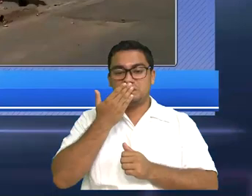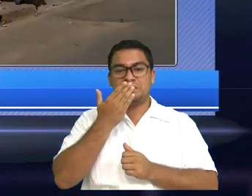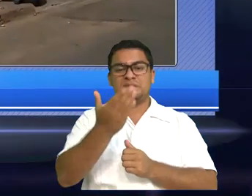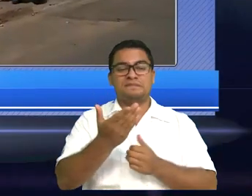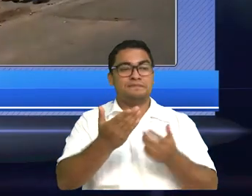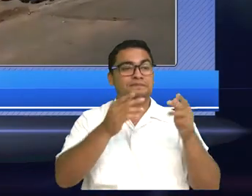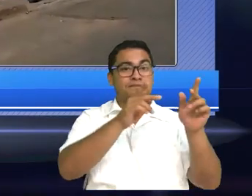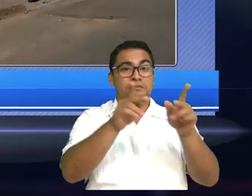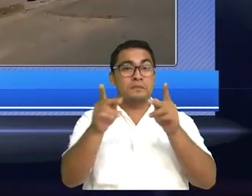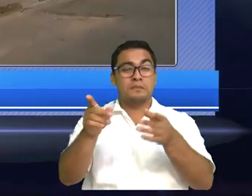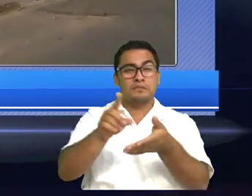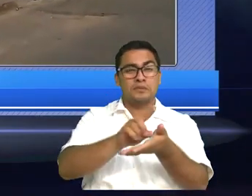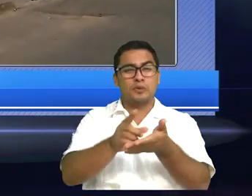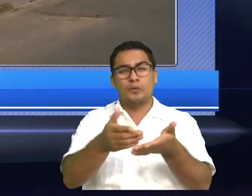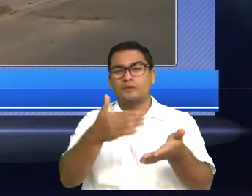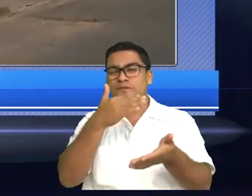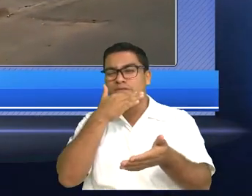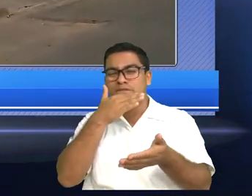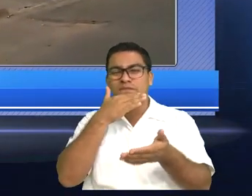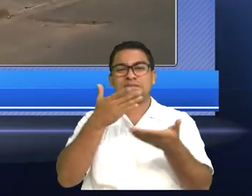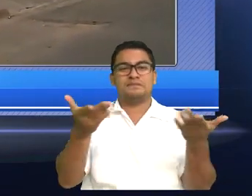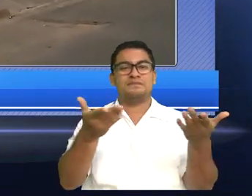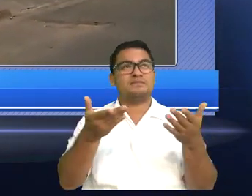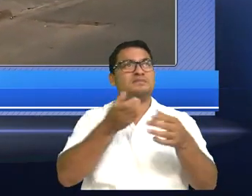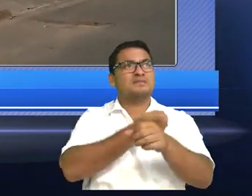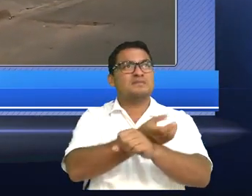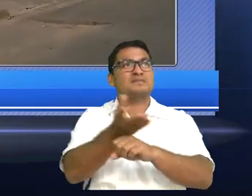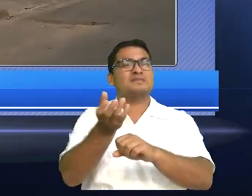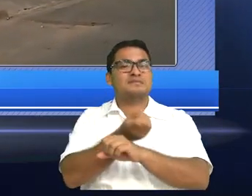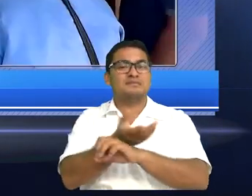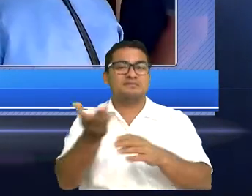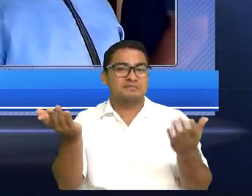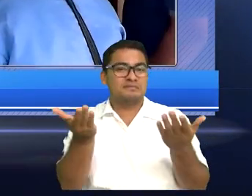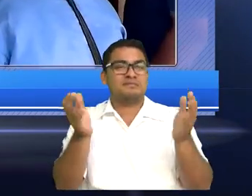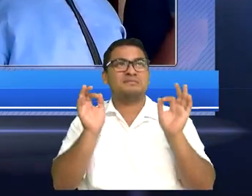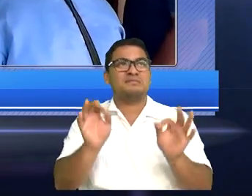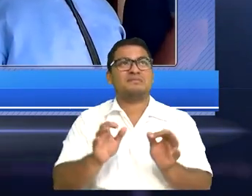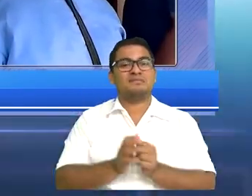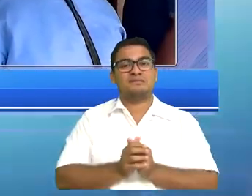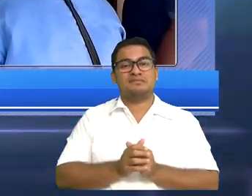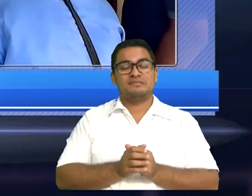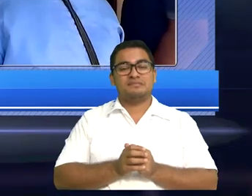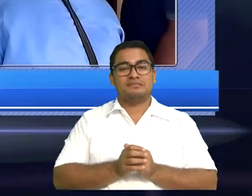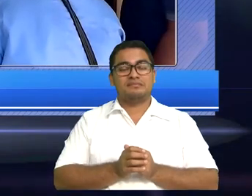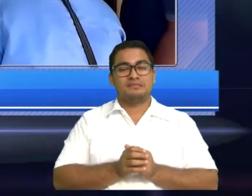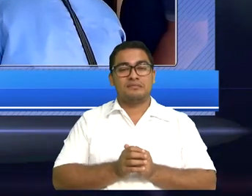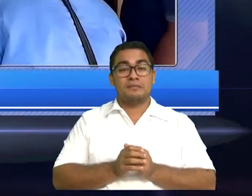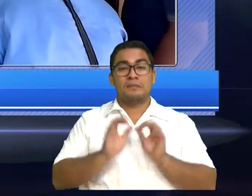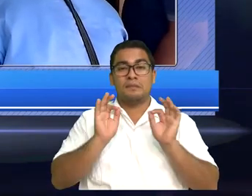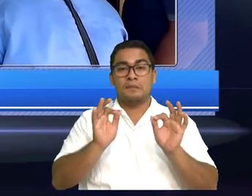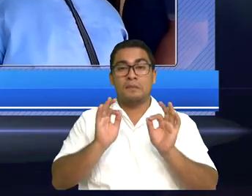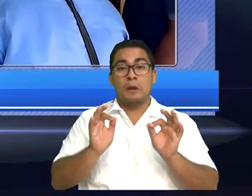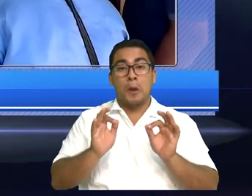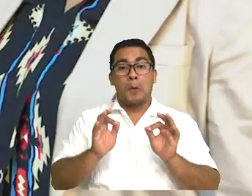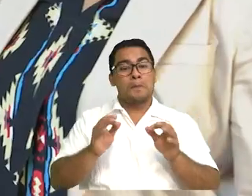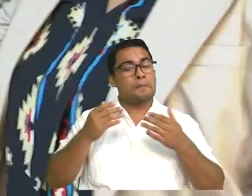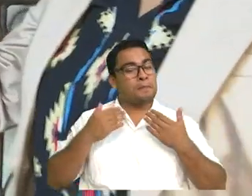un poco las dudas y más que acaba de recibir las medidas de prevención. Así es, cómo no. Seguimos